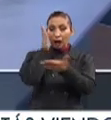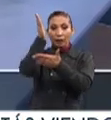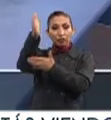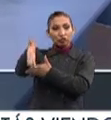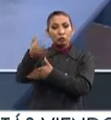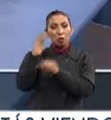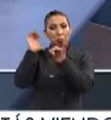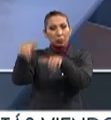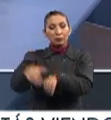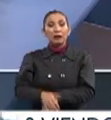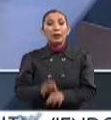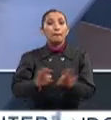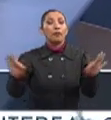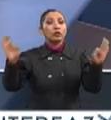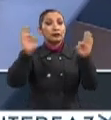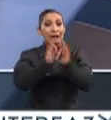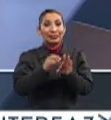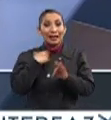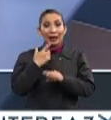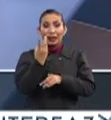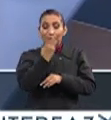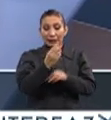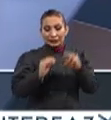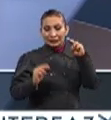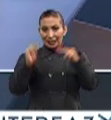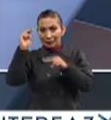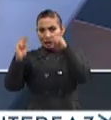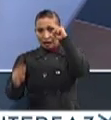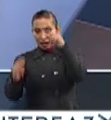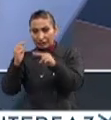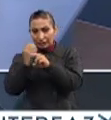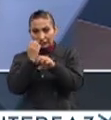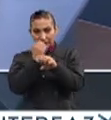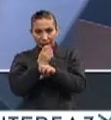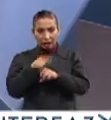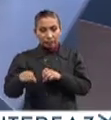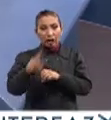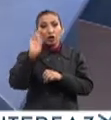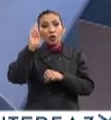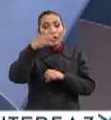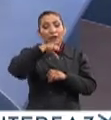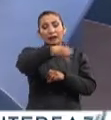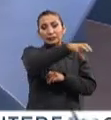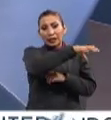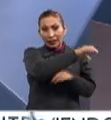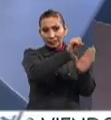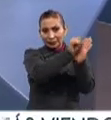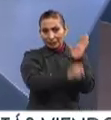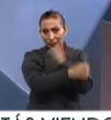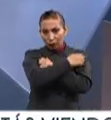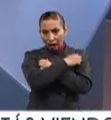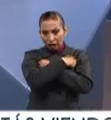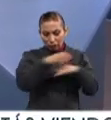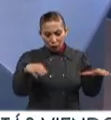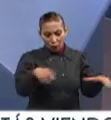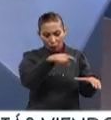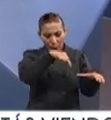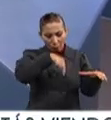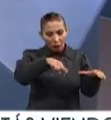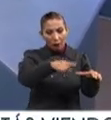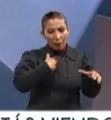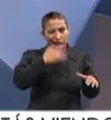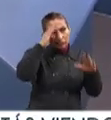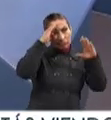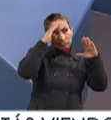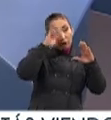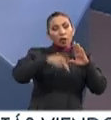futuro. Así es muy importante que desde los 3 niveles de Estado y por supuesto las universidades en el sistema educativo en México se